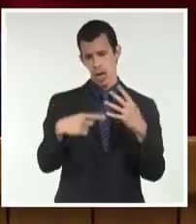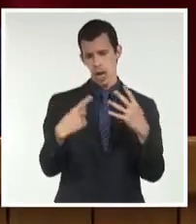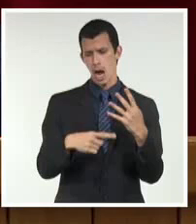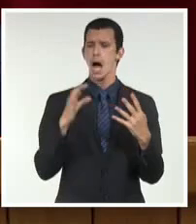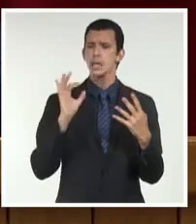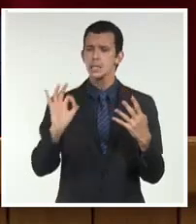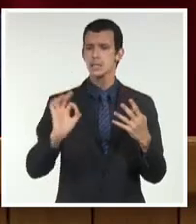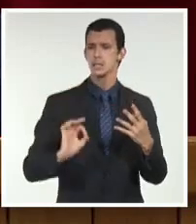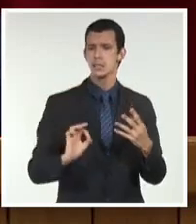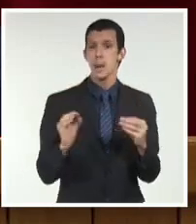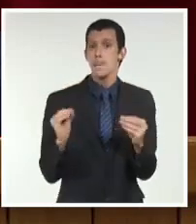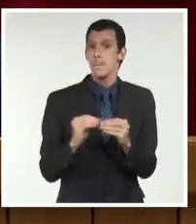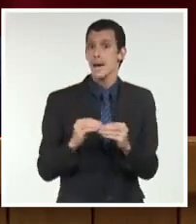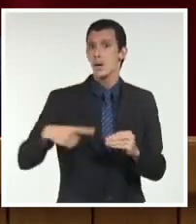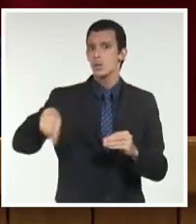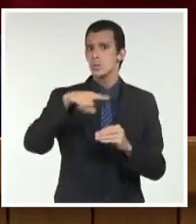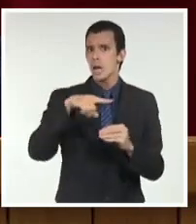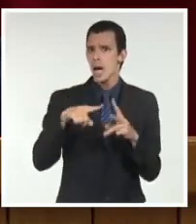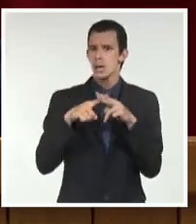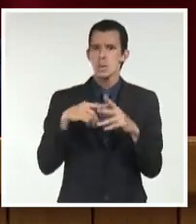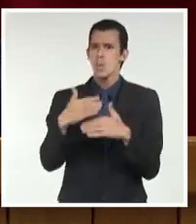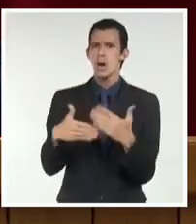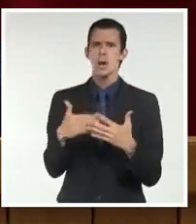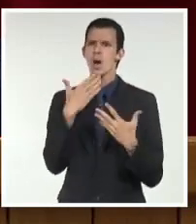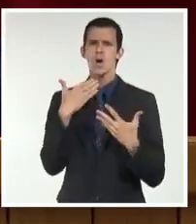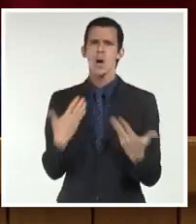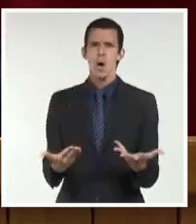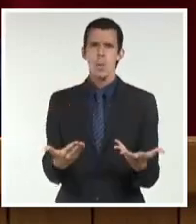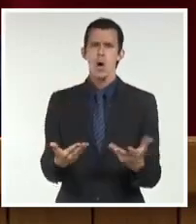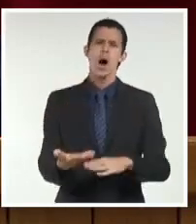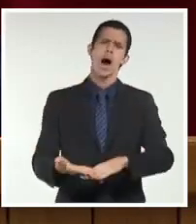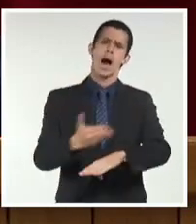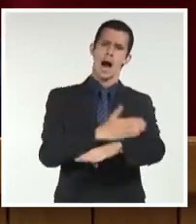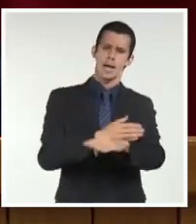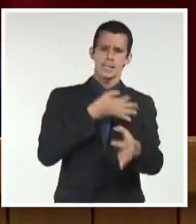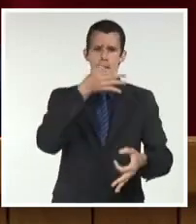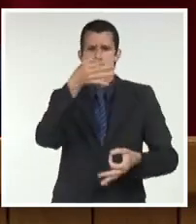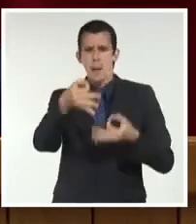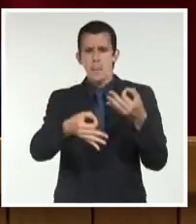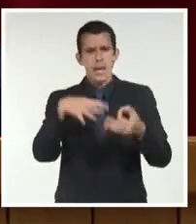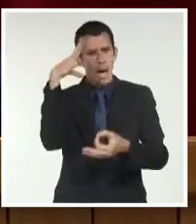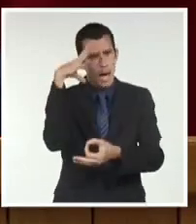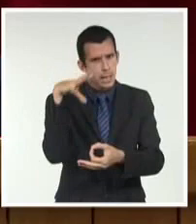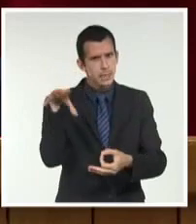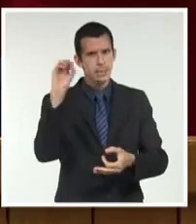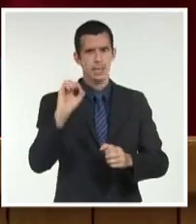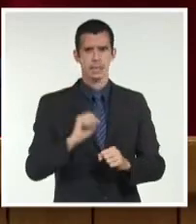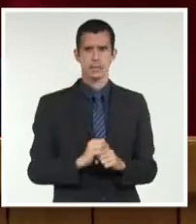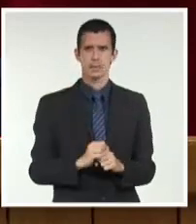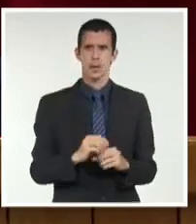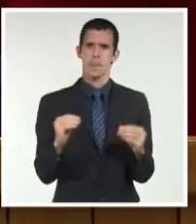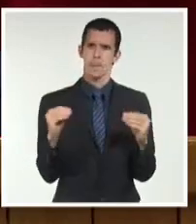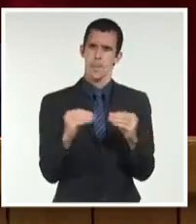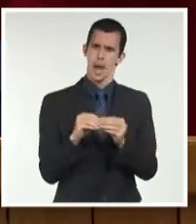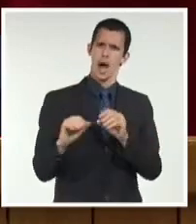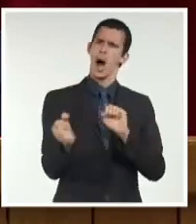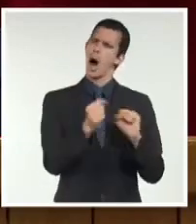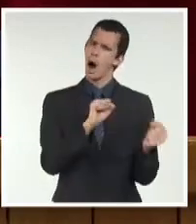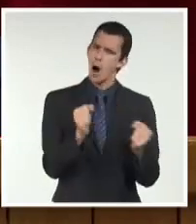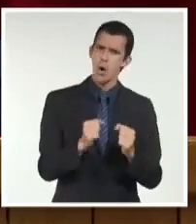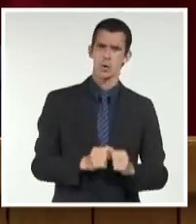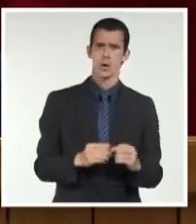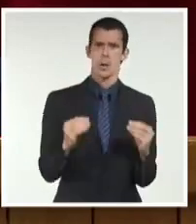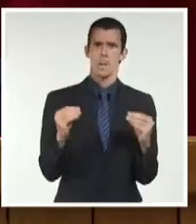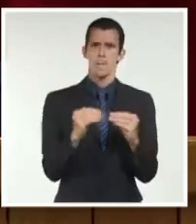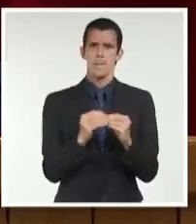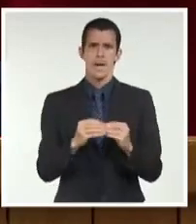con previsión son aspectos decisivos, como lo será siempre el ahorro solidario y responsable por